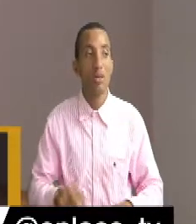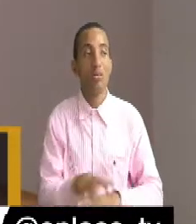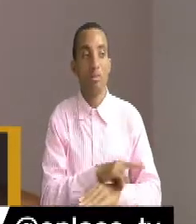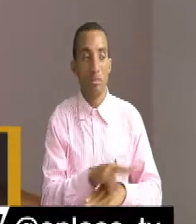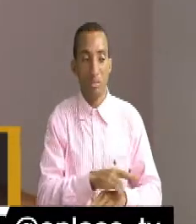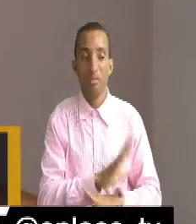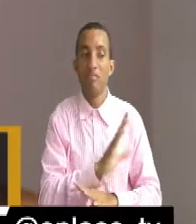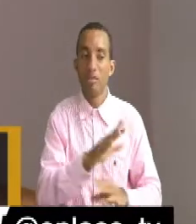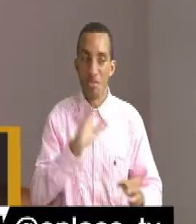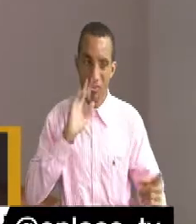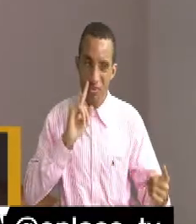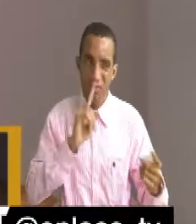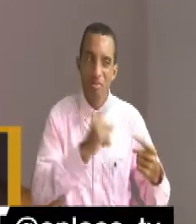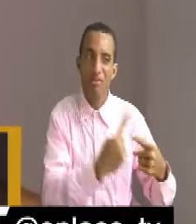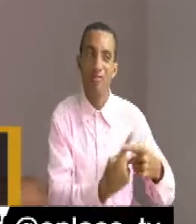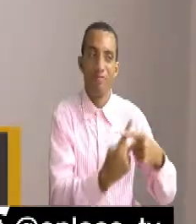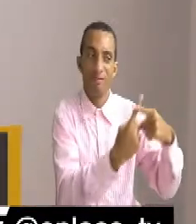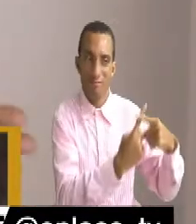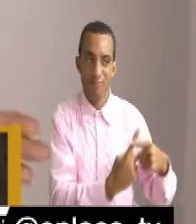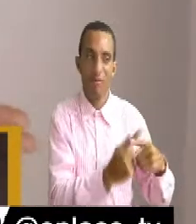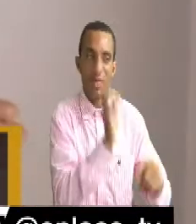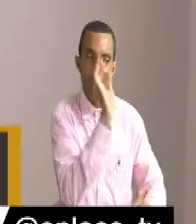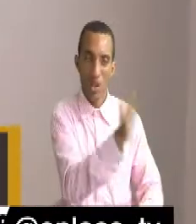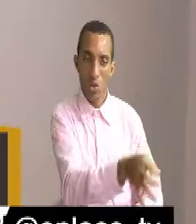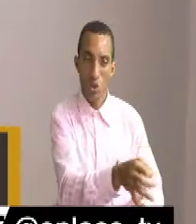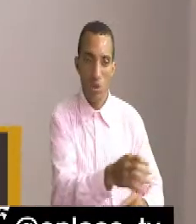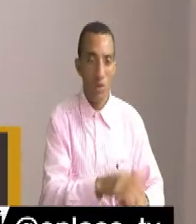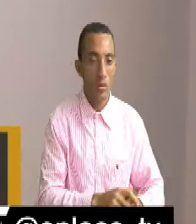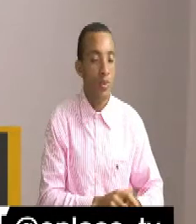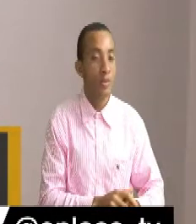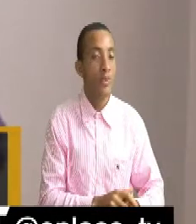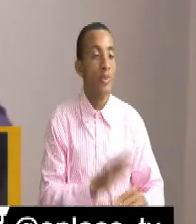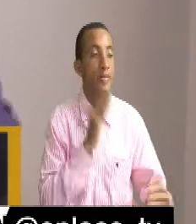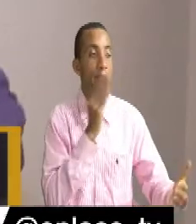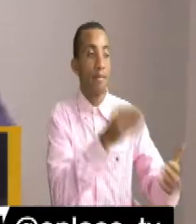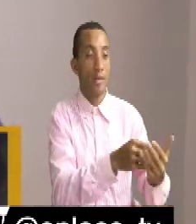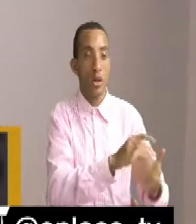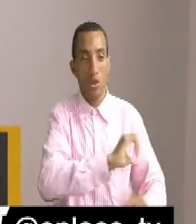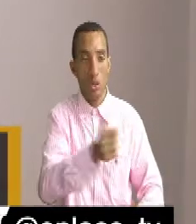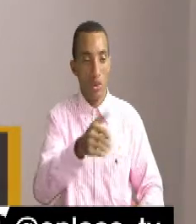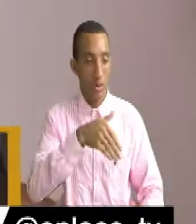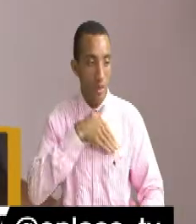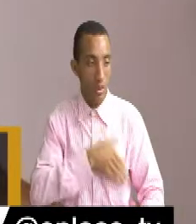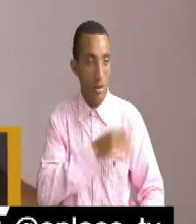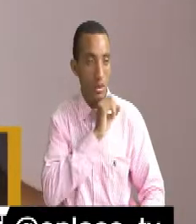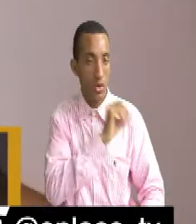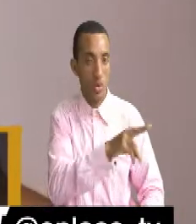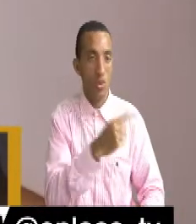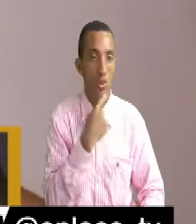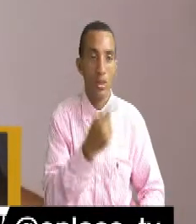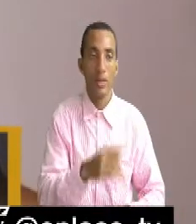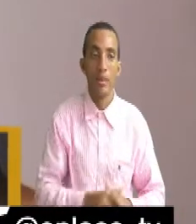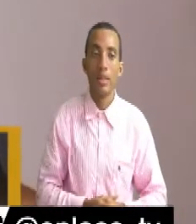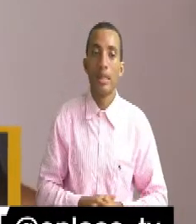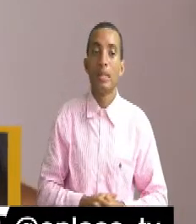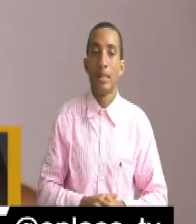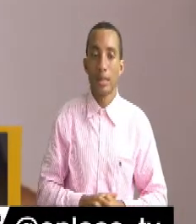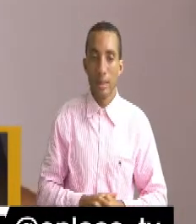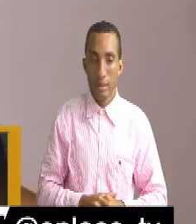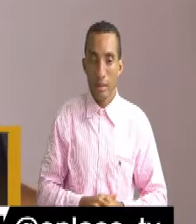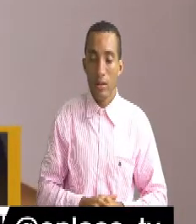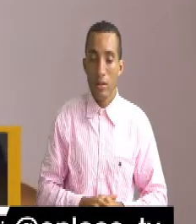no queremos acceder a sus pretensiones. Otros alcaldes del sur de Bolívar se pronunciaron en igual sentido. Sur de Bolívar es una